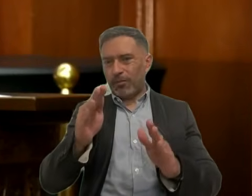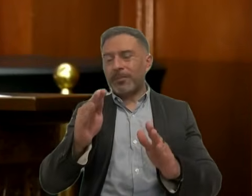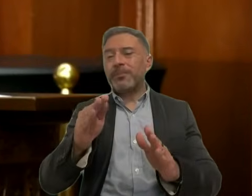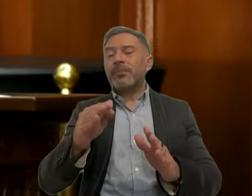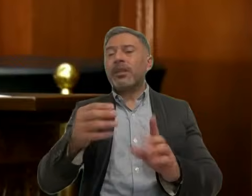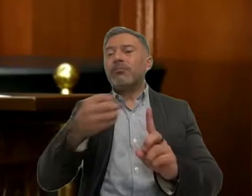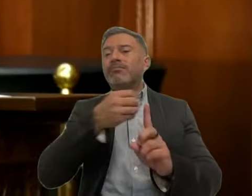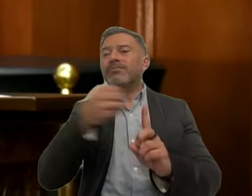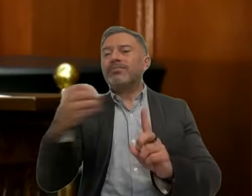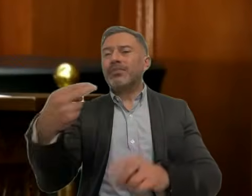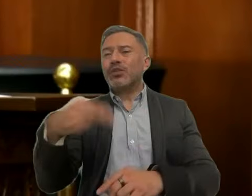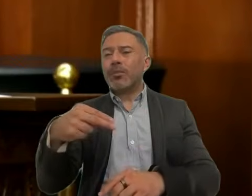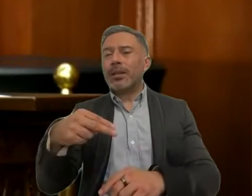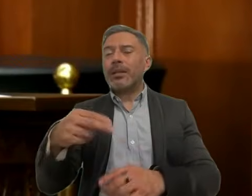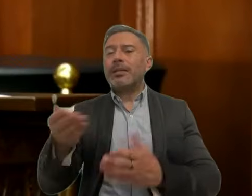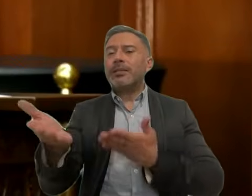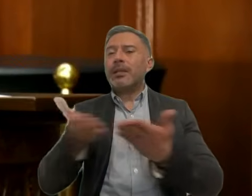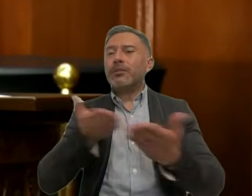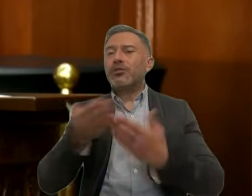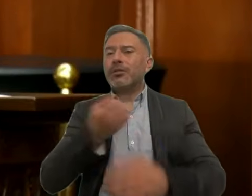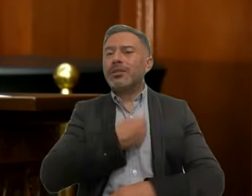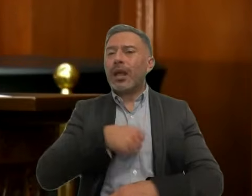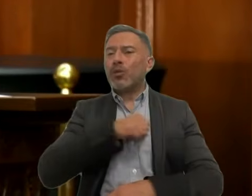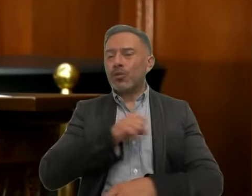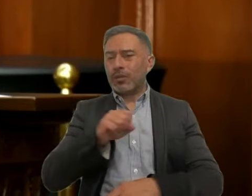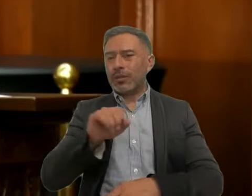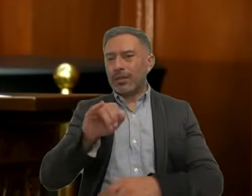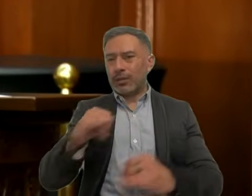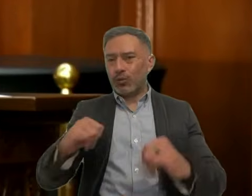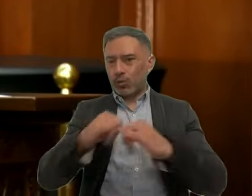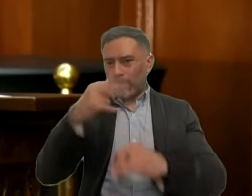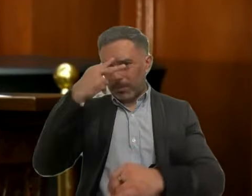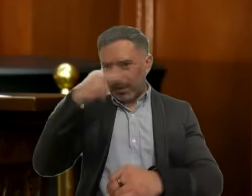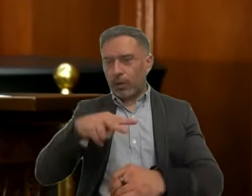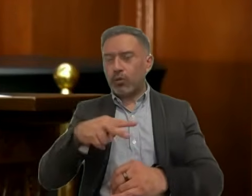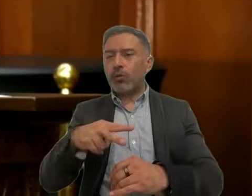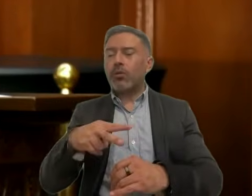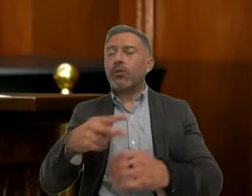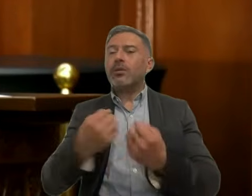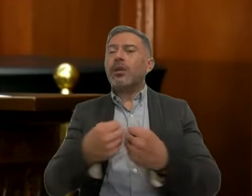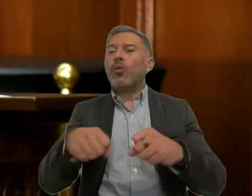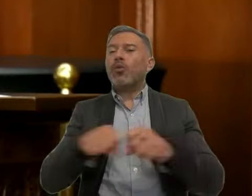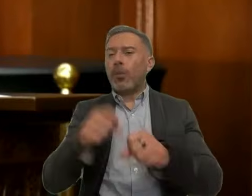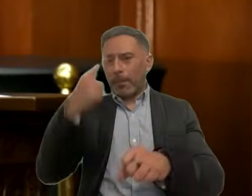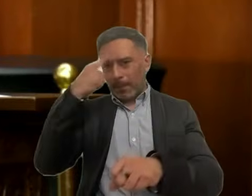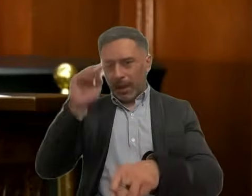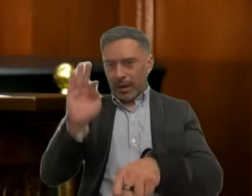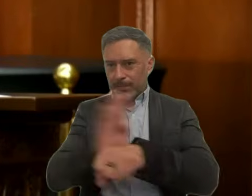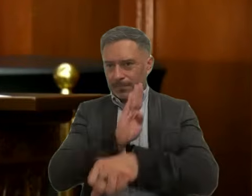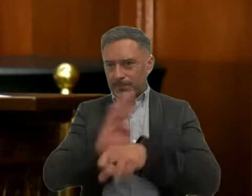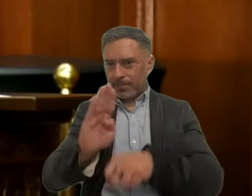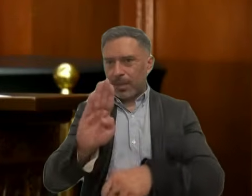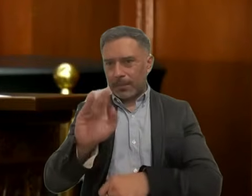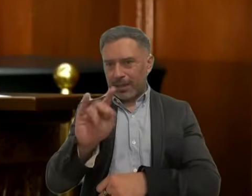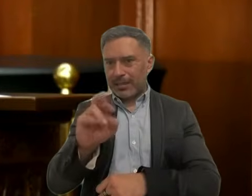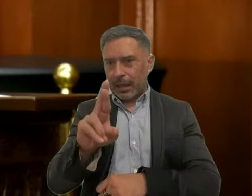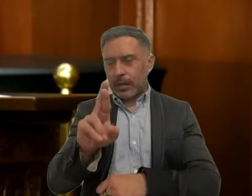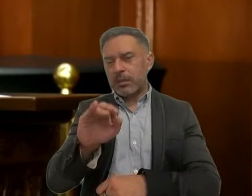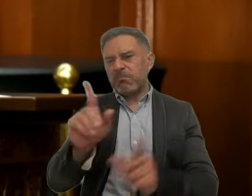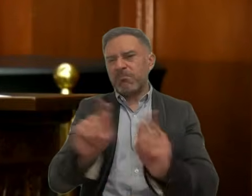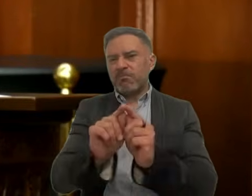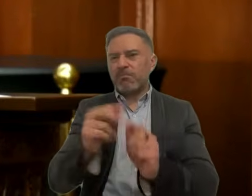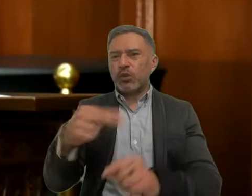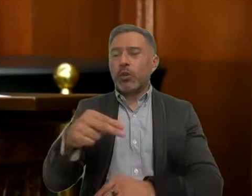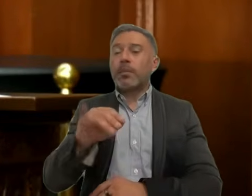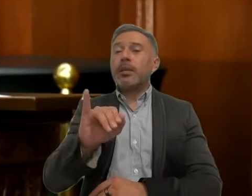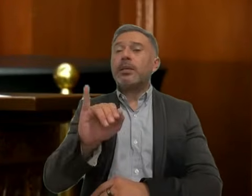Salud del Instituto Mexicano del Seguro Social para el Bienestar, IMSS Bienestar, para la atención